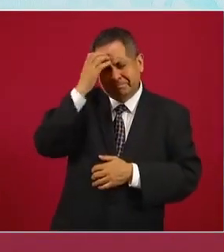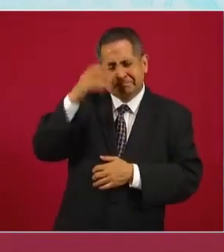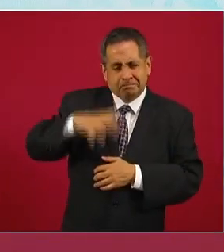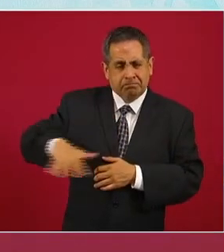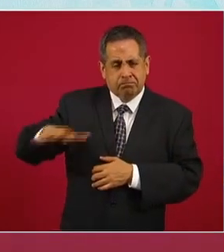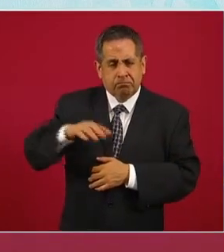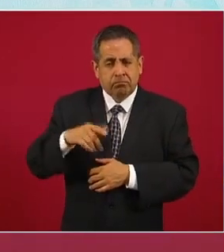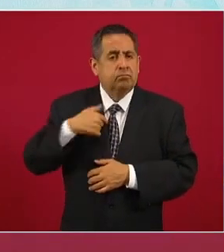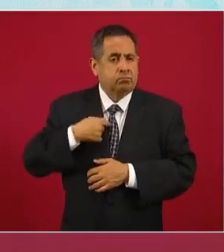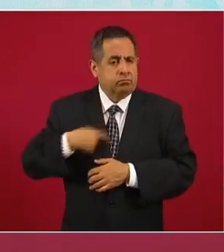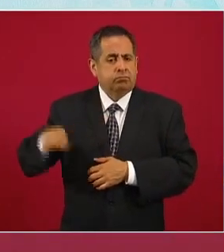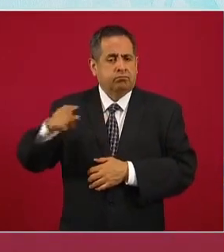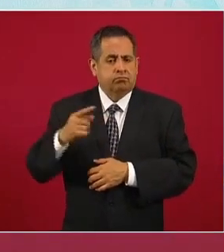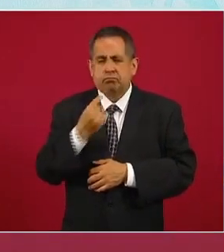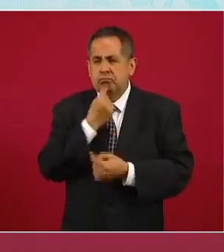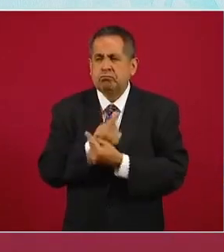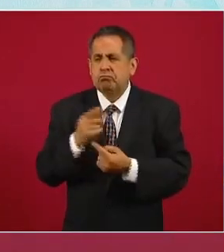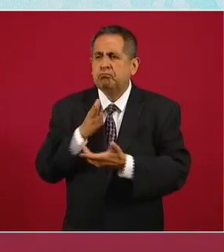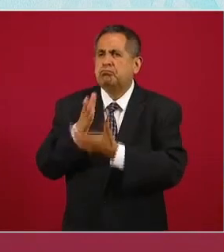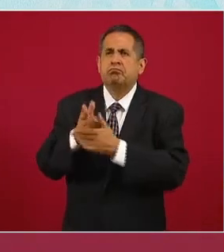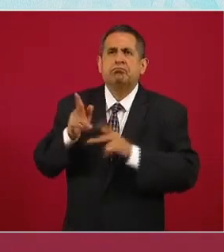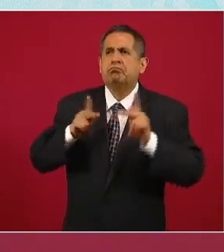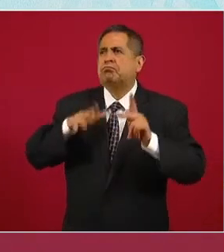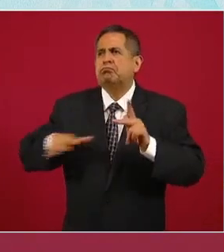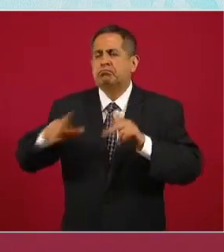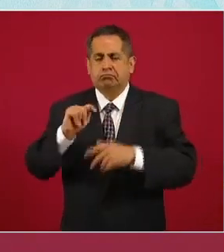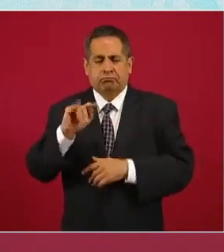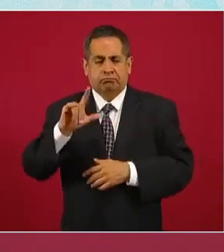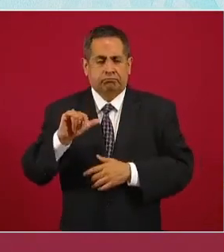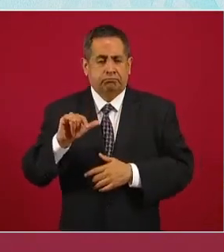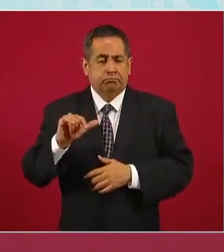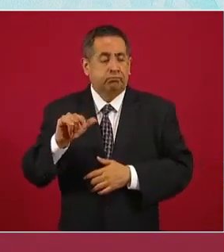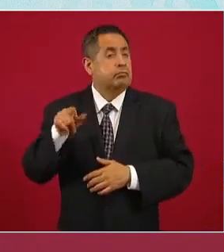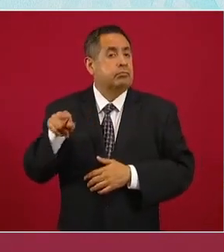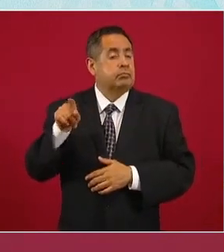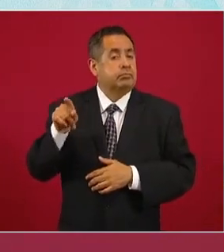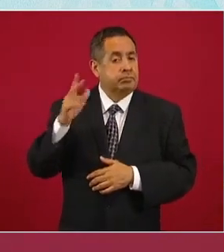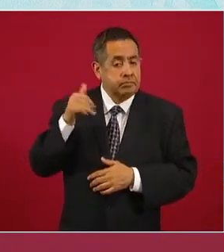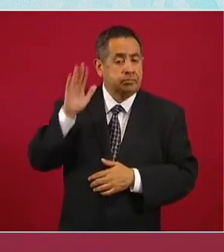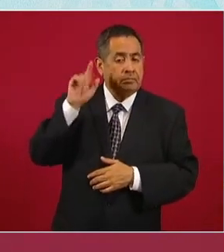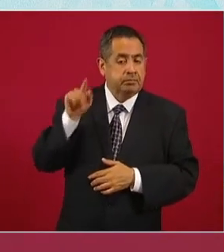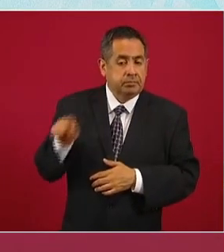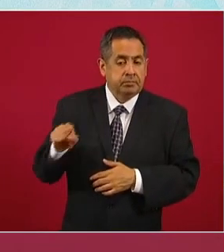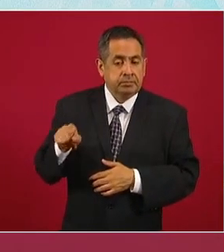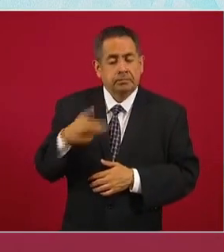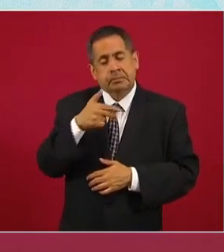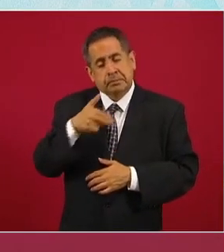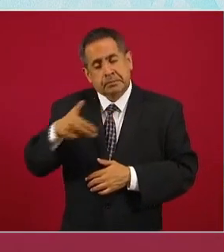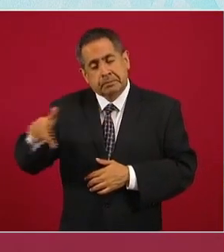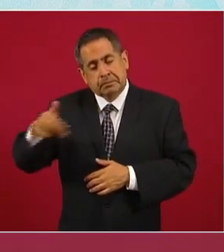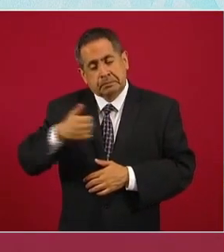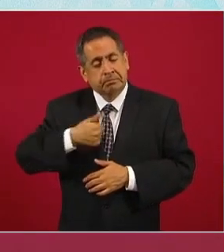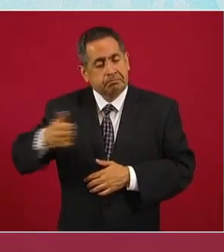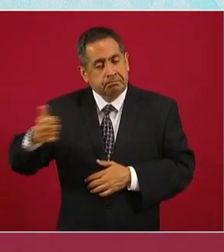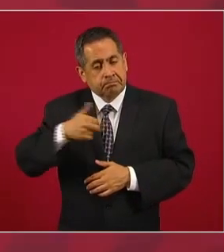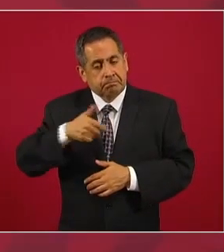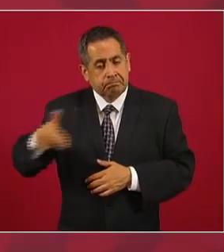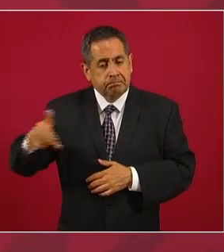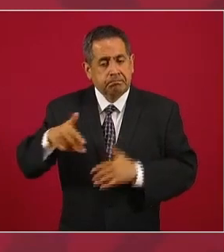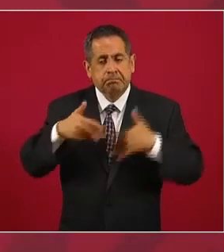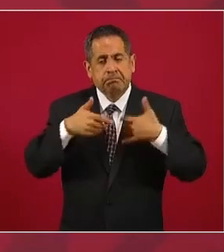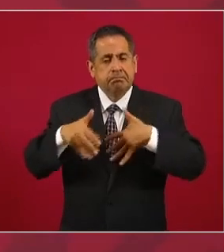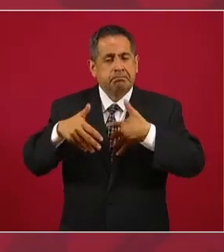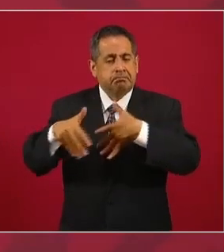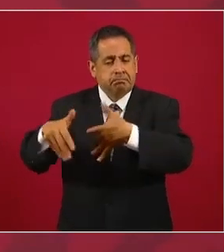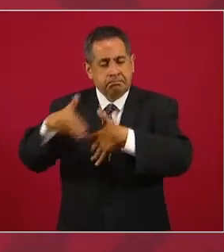Fui de niño a Tila, cuando se iba a pie en